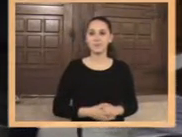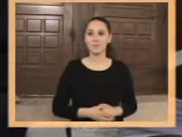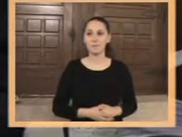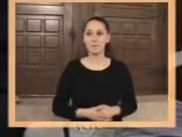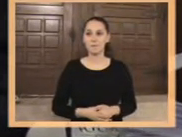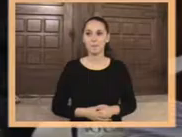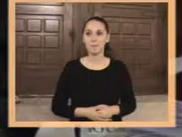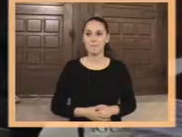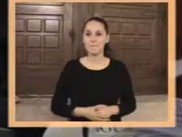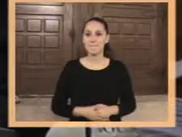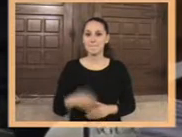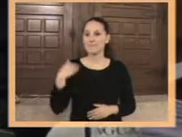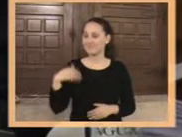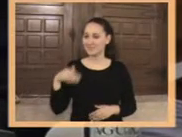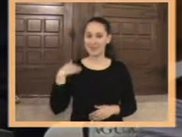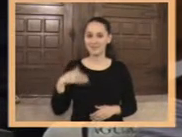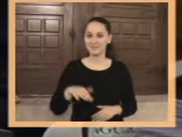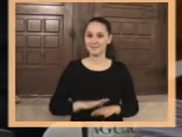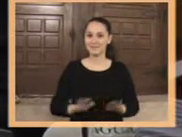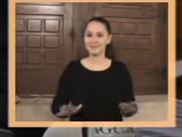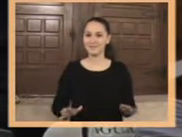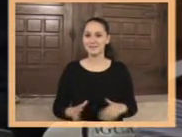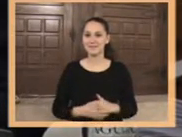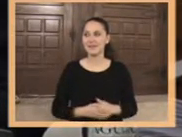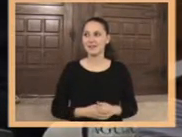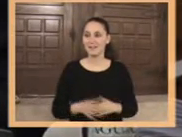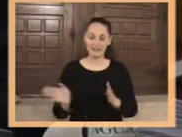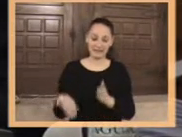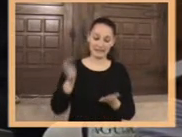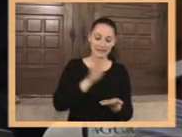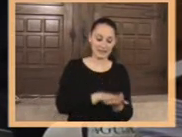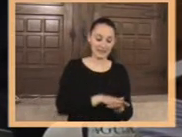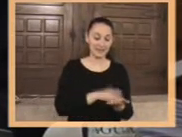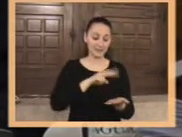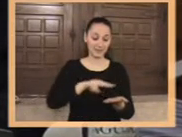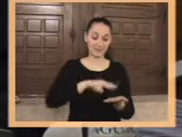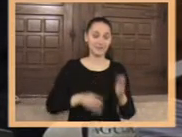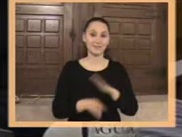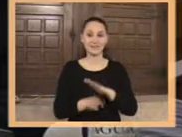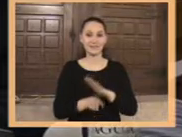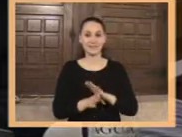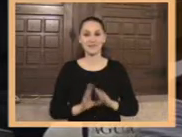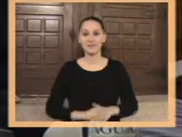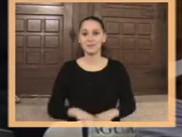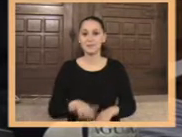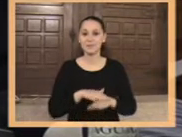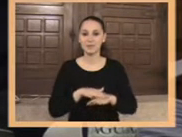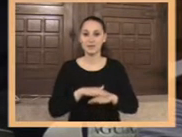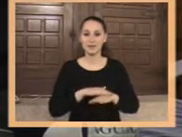Sí. Ya por eso ya me dije que no respete. Ya di la vuelta y digo, esto no me convence.